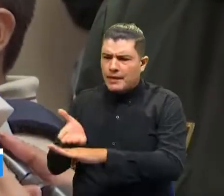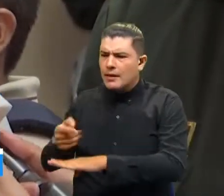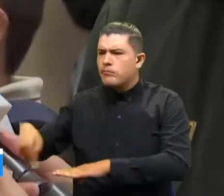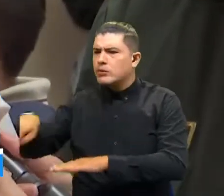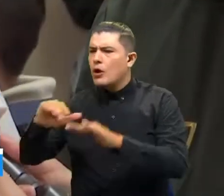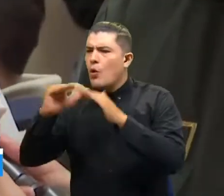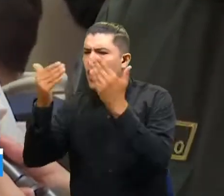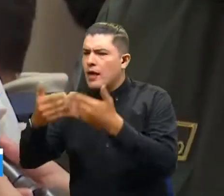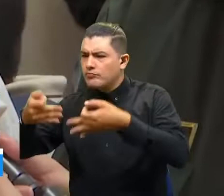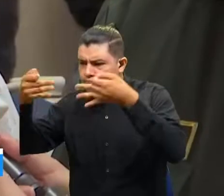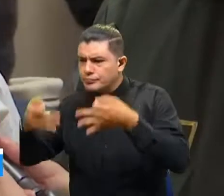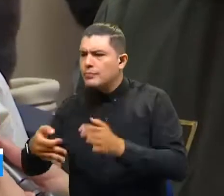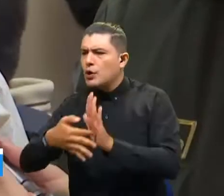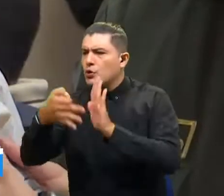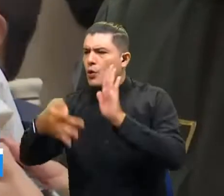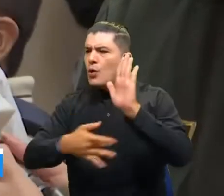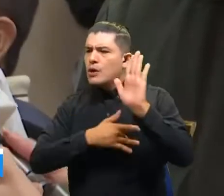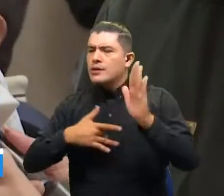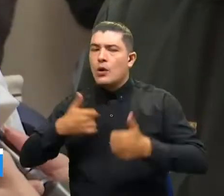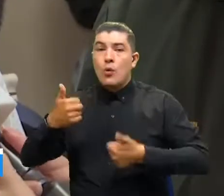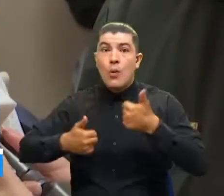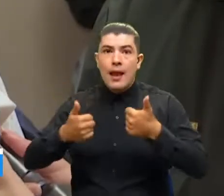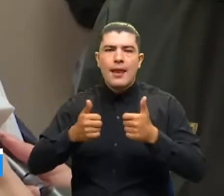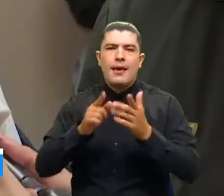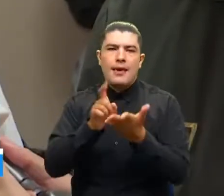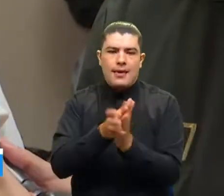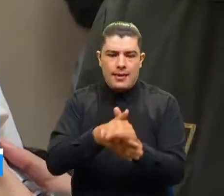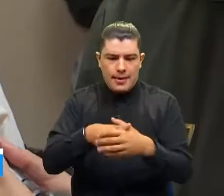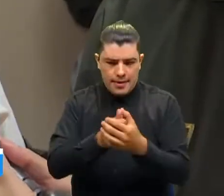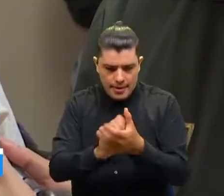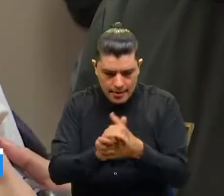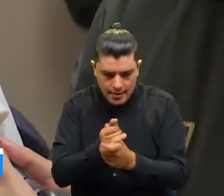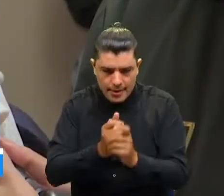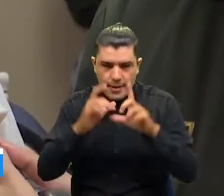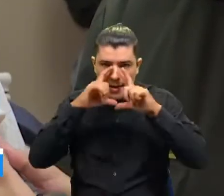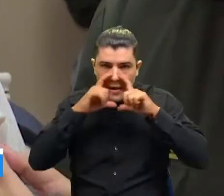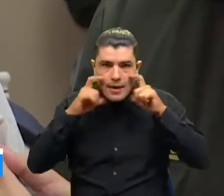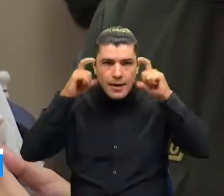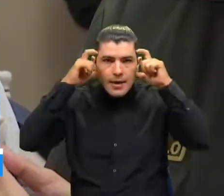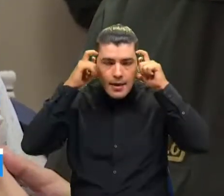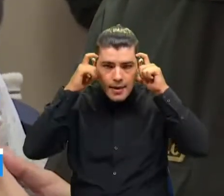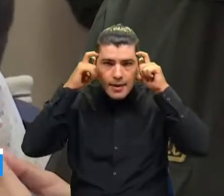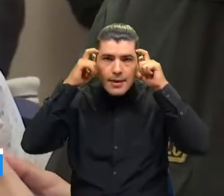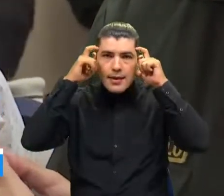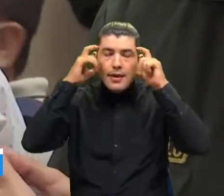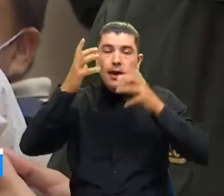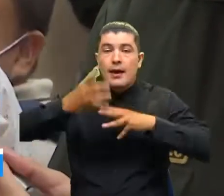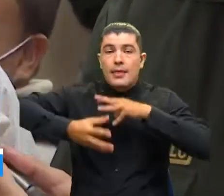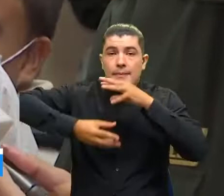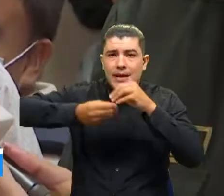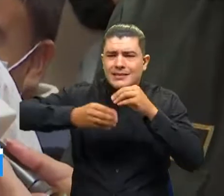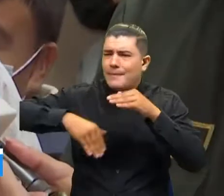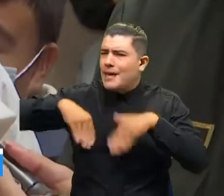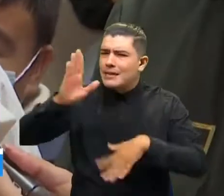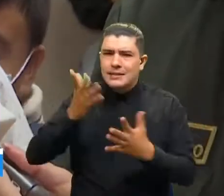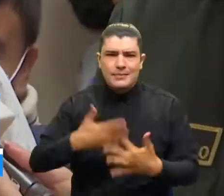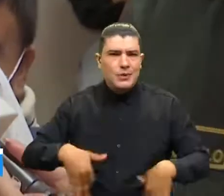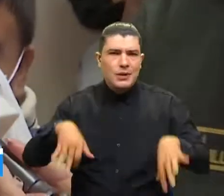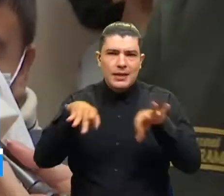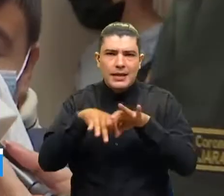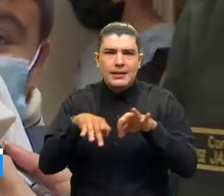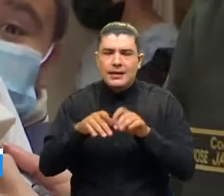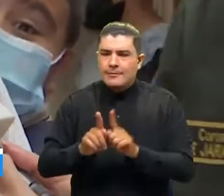hacerse constantemente y sobre todo la parte correspondiente a mantener